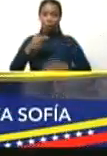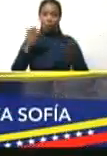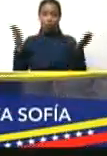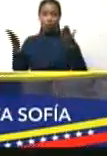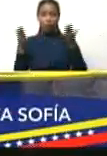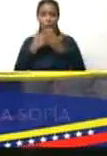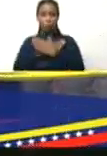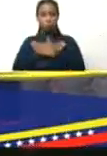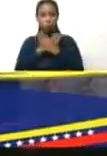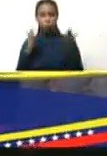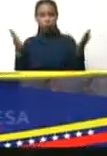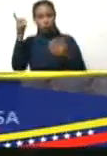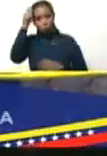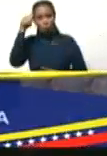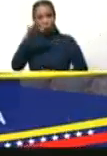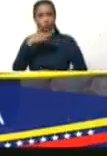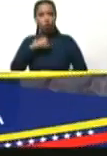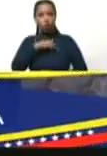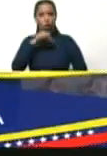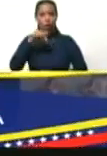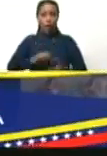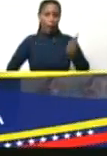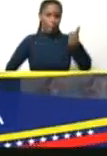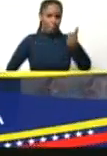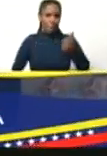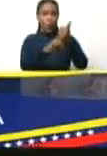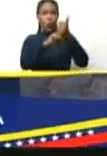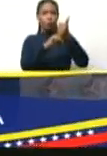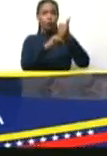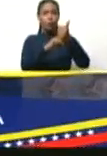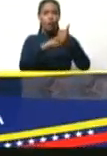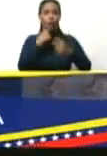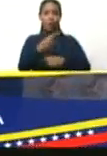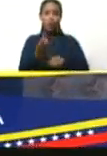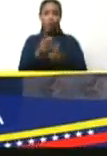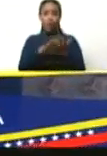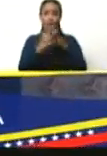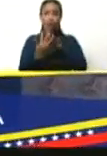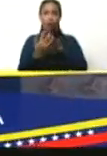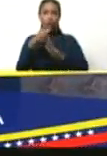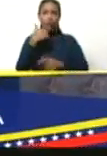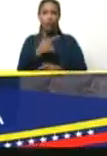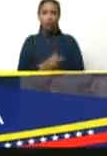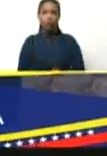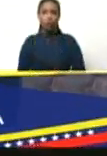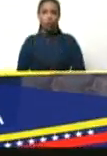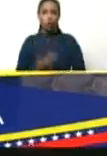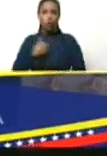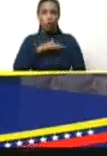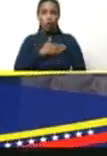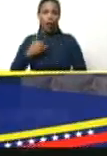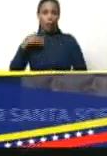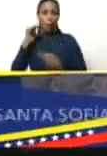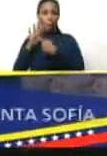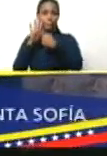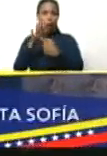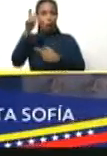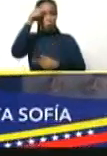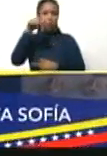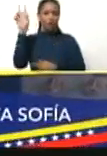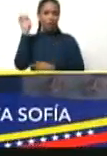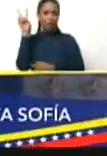al pueblo. Estamos en el reimpulso, como usted lo ha dicho, de barrio adentro. Hoy queremos presentarle al pueblo